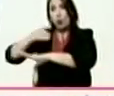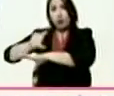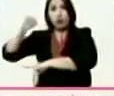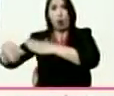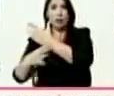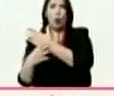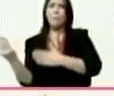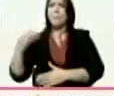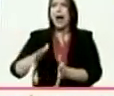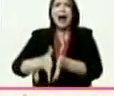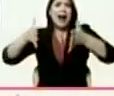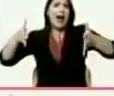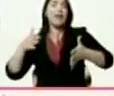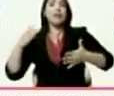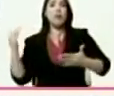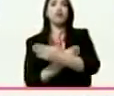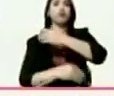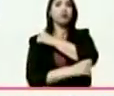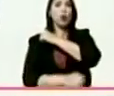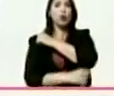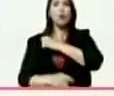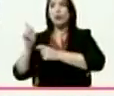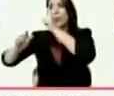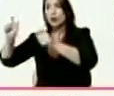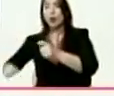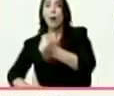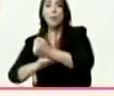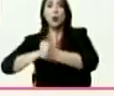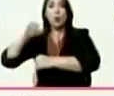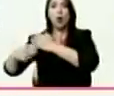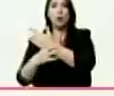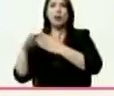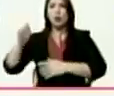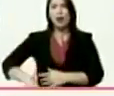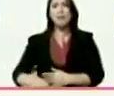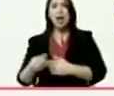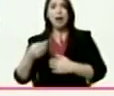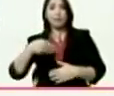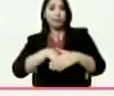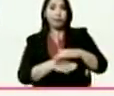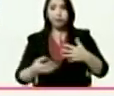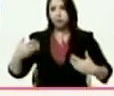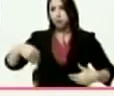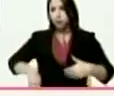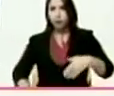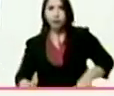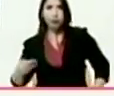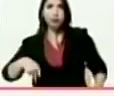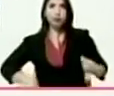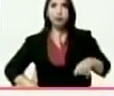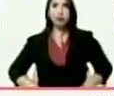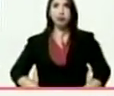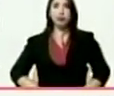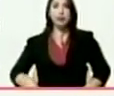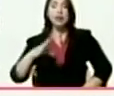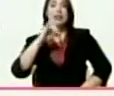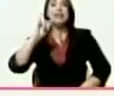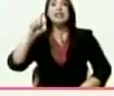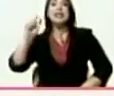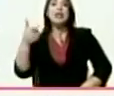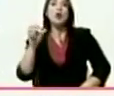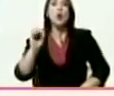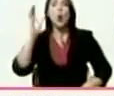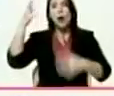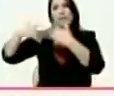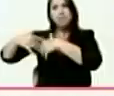el más grande corrupto, él y sus colaboradores, que se han apropiado de manera indebida y delictiva de Citgo, de